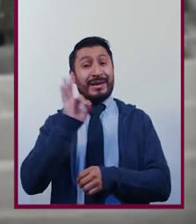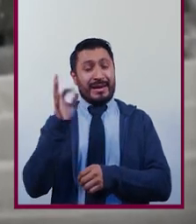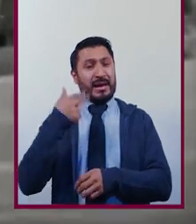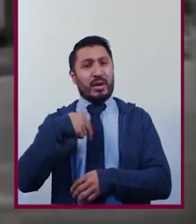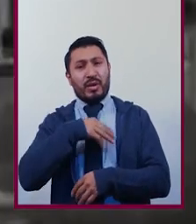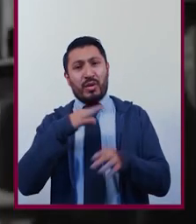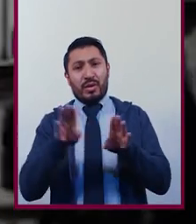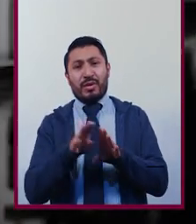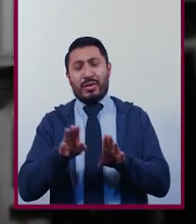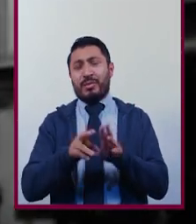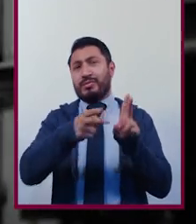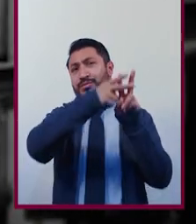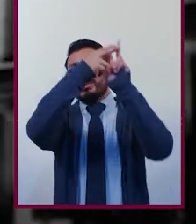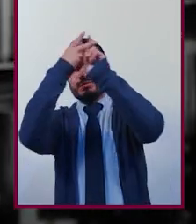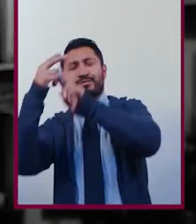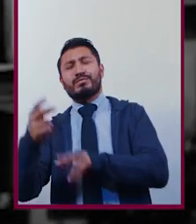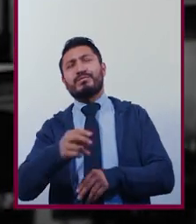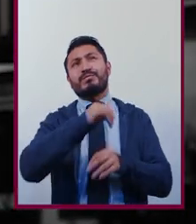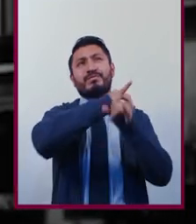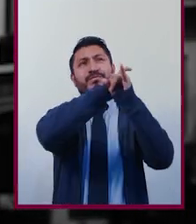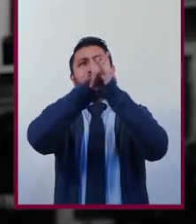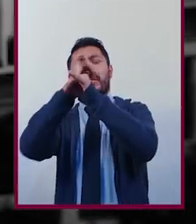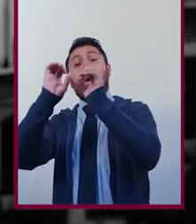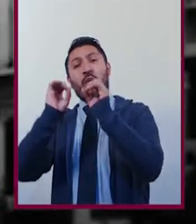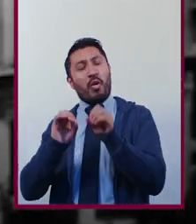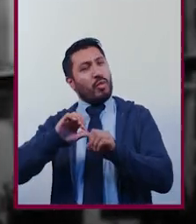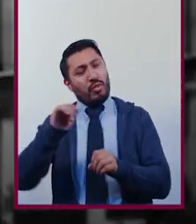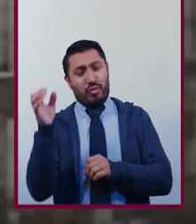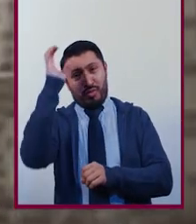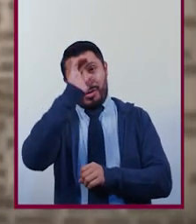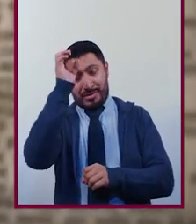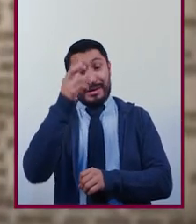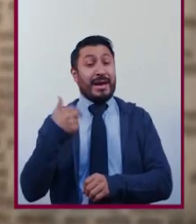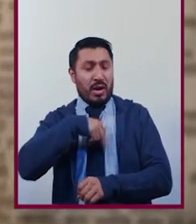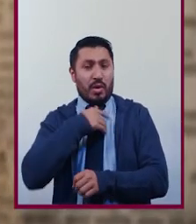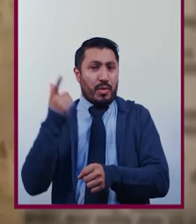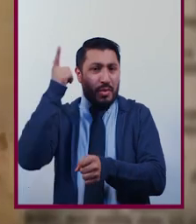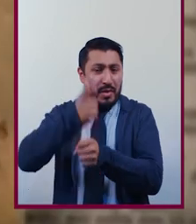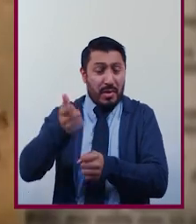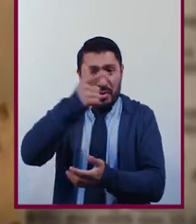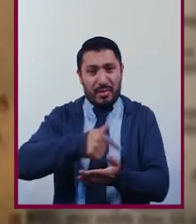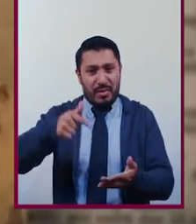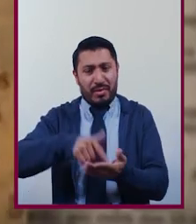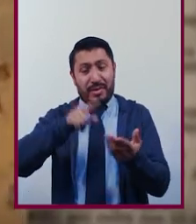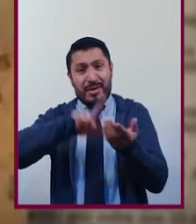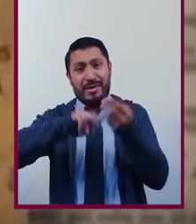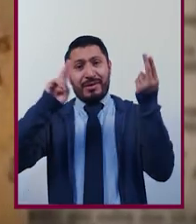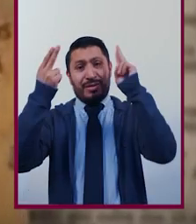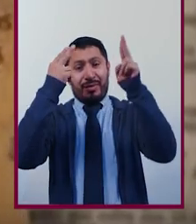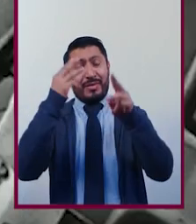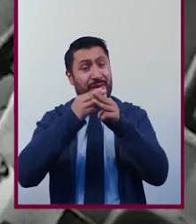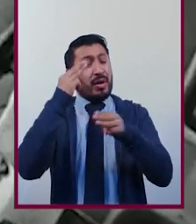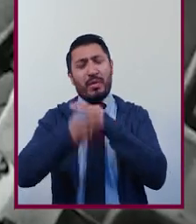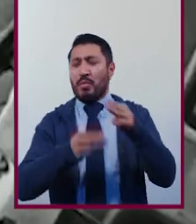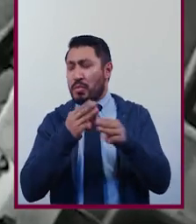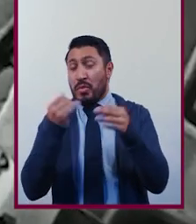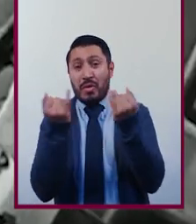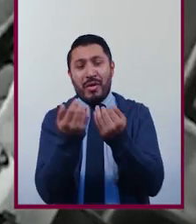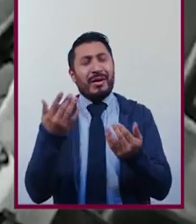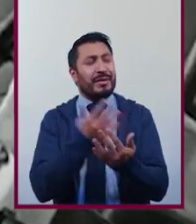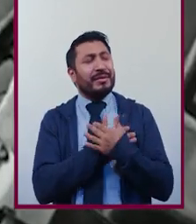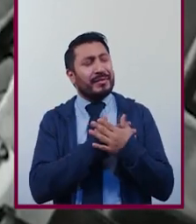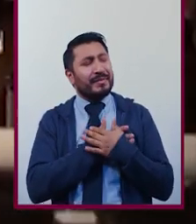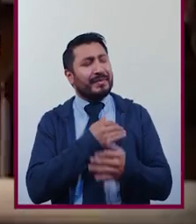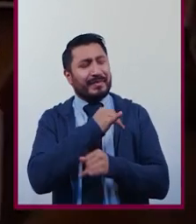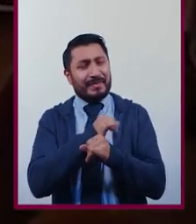dediquemos al análisis del cielo o a cualquier otra disciplina, pues ubicar nuestro lugar en el universo y, por lo tanto, en el mundo, Es una amorosa